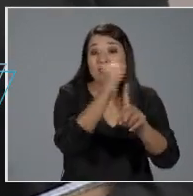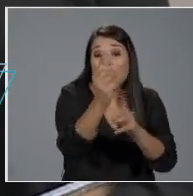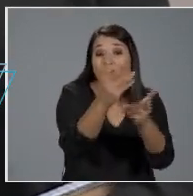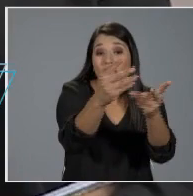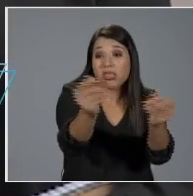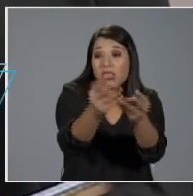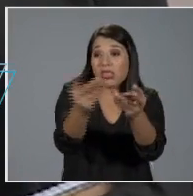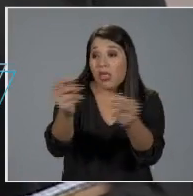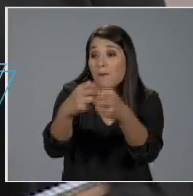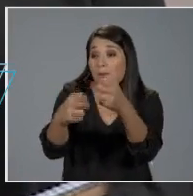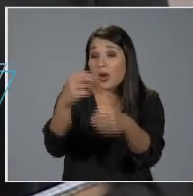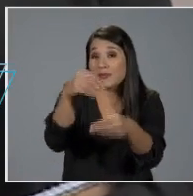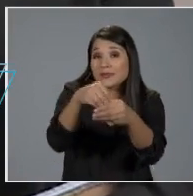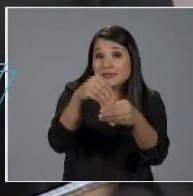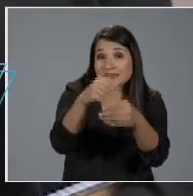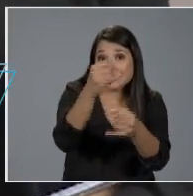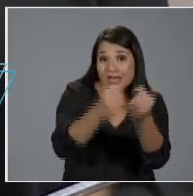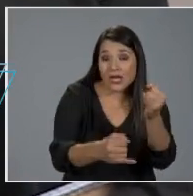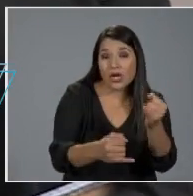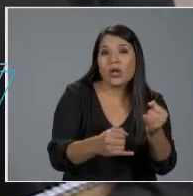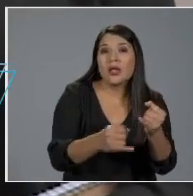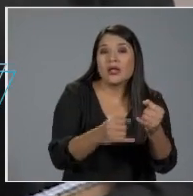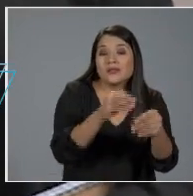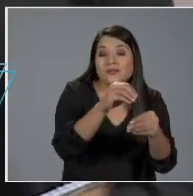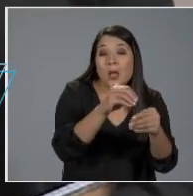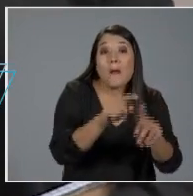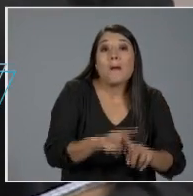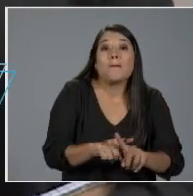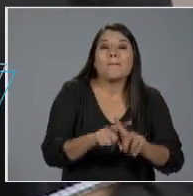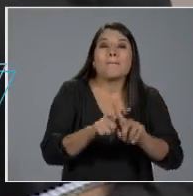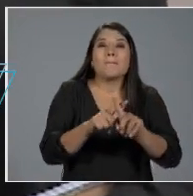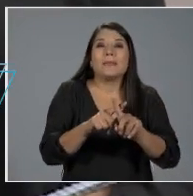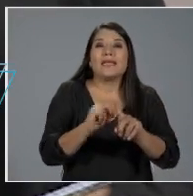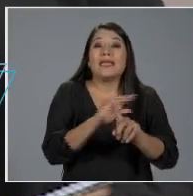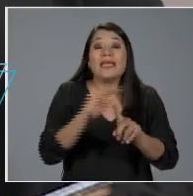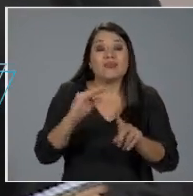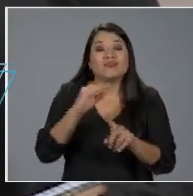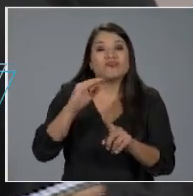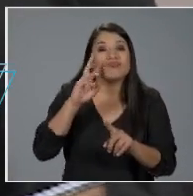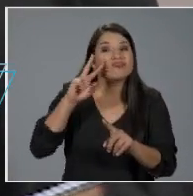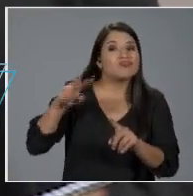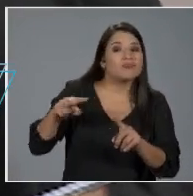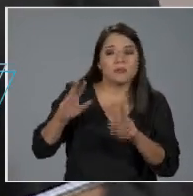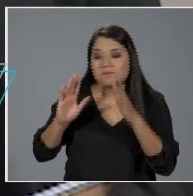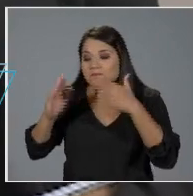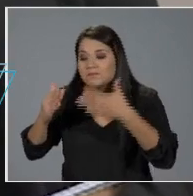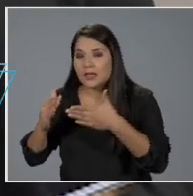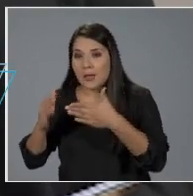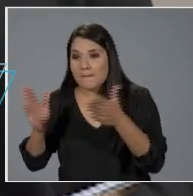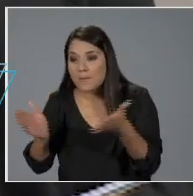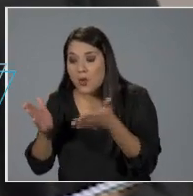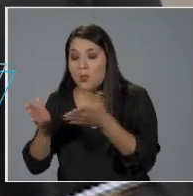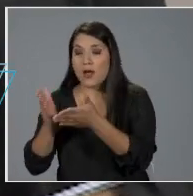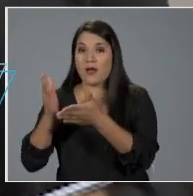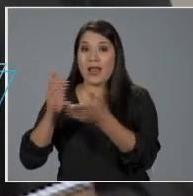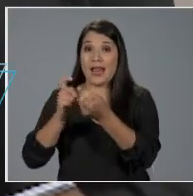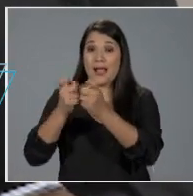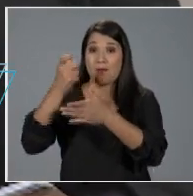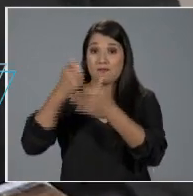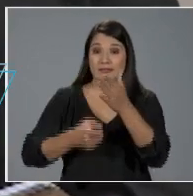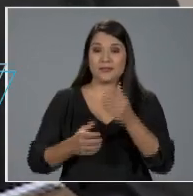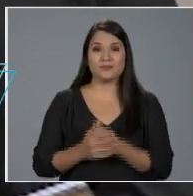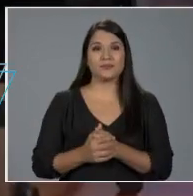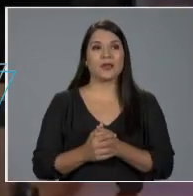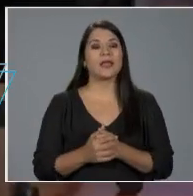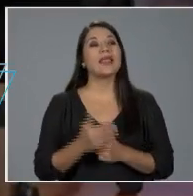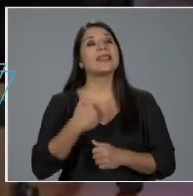incendios internos, más allá de abocarse a promover, digamos, la reforma fiscal que era necesaria. Nos queda